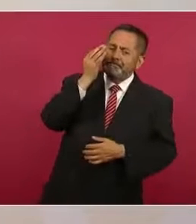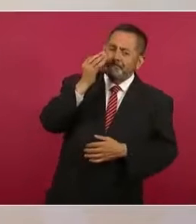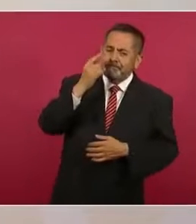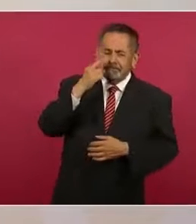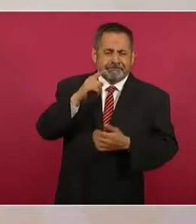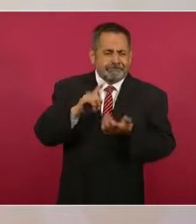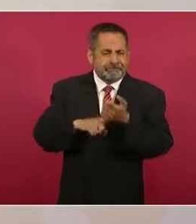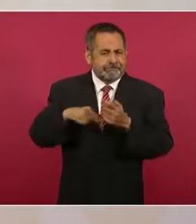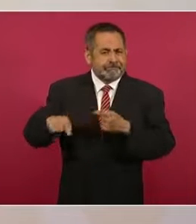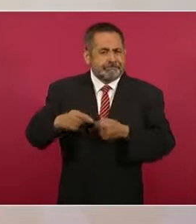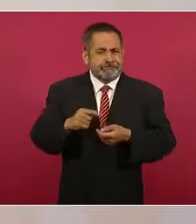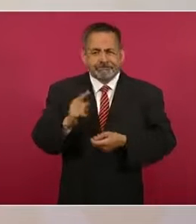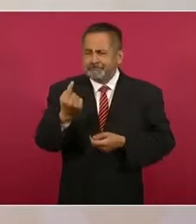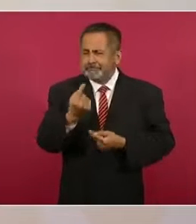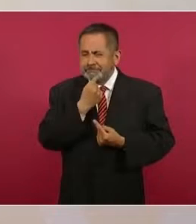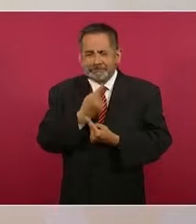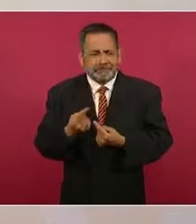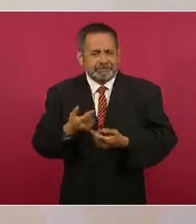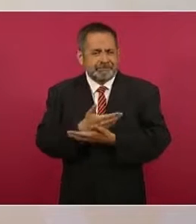muy pequeños,